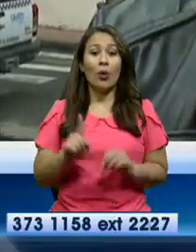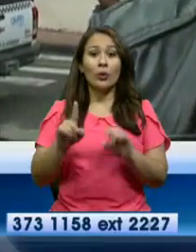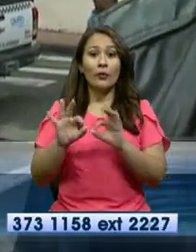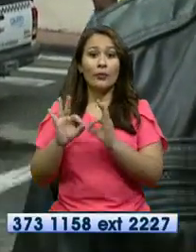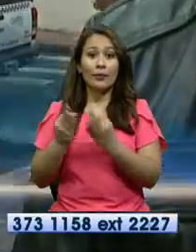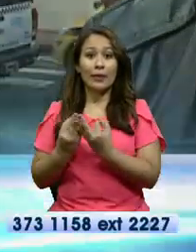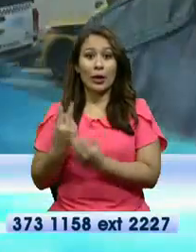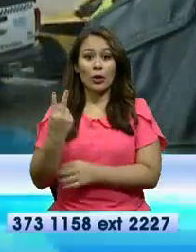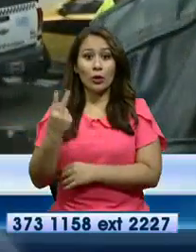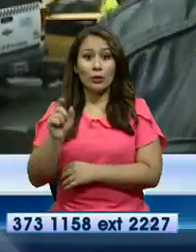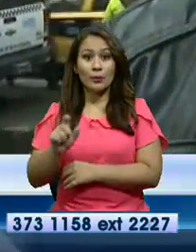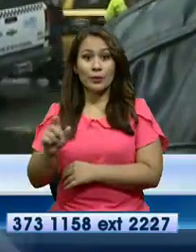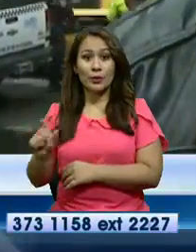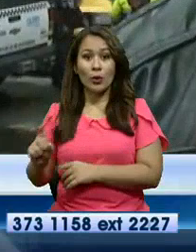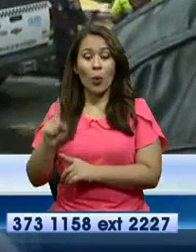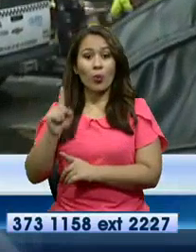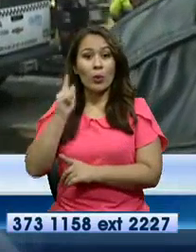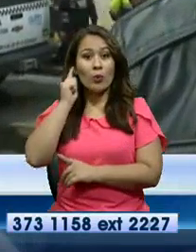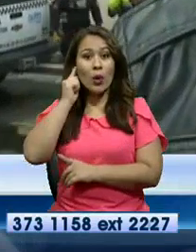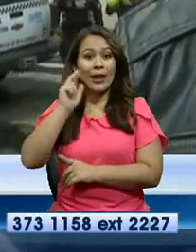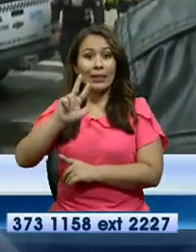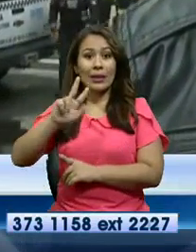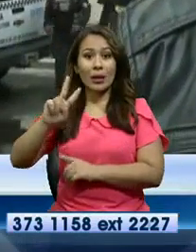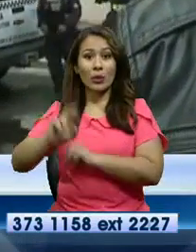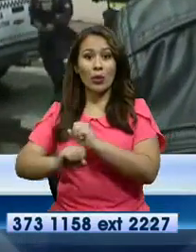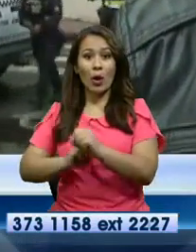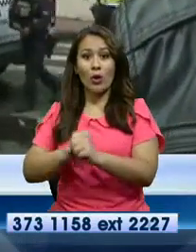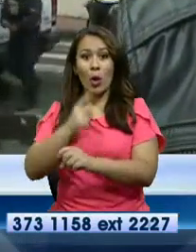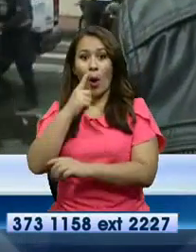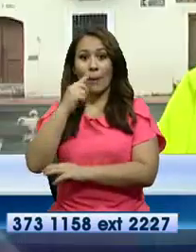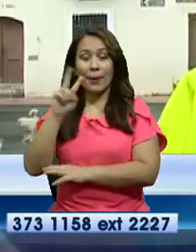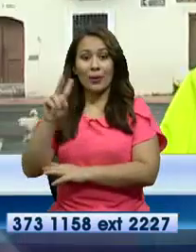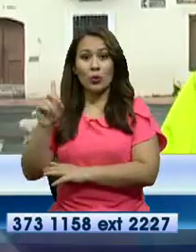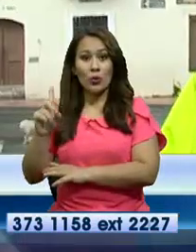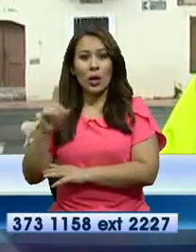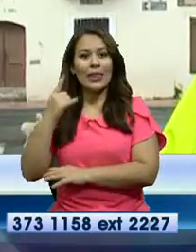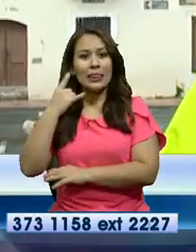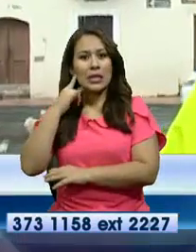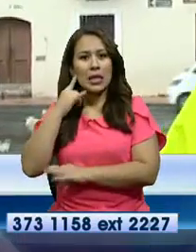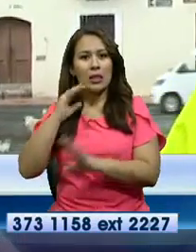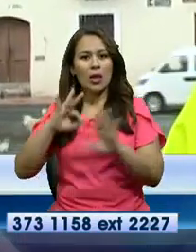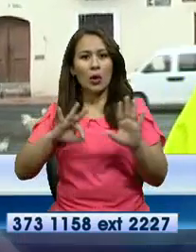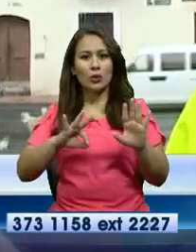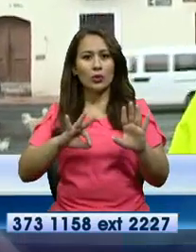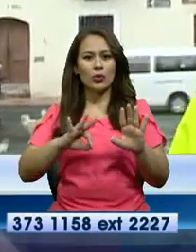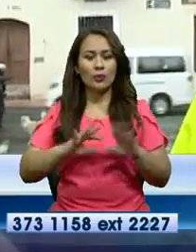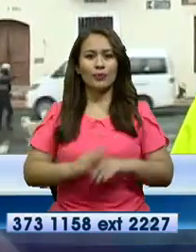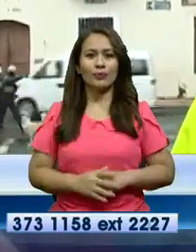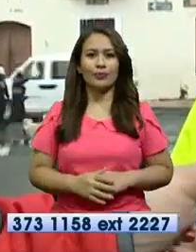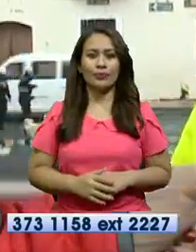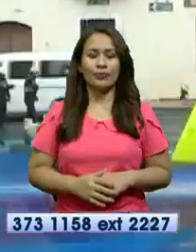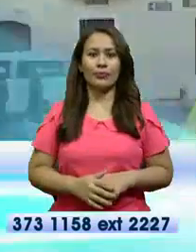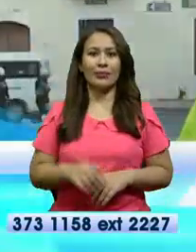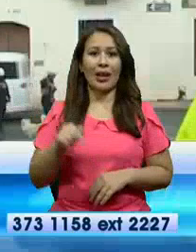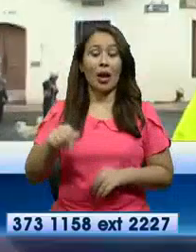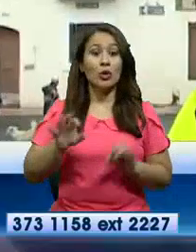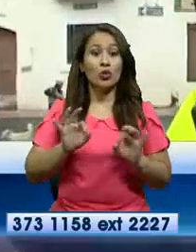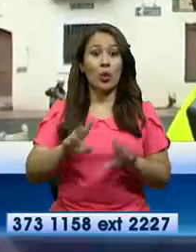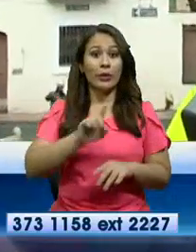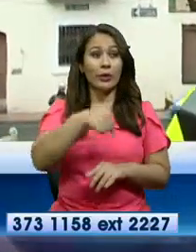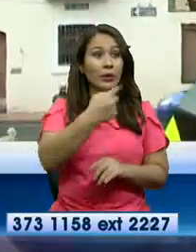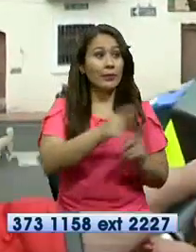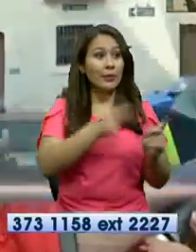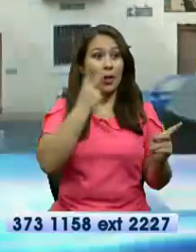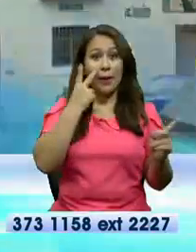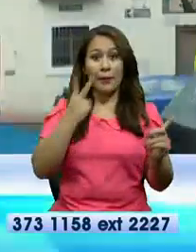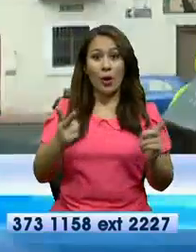de dos personas, la señora de 32 años, el señor de 21 y una niña de 8. Afortunadamente, cerca de este lugar estaban algunos vecinos y